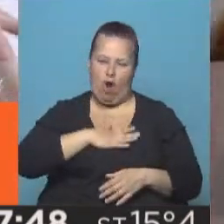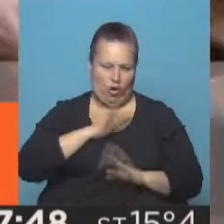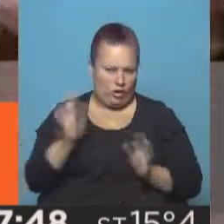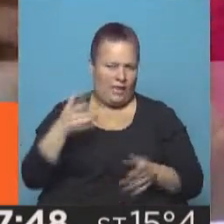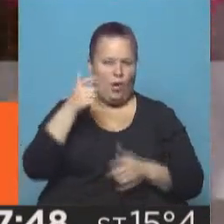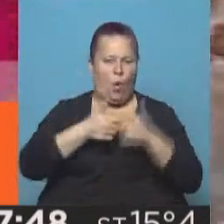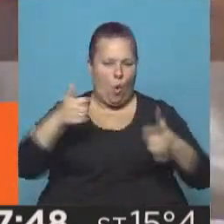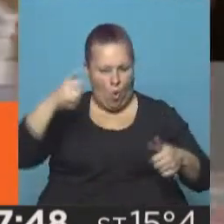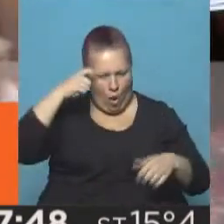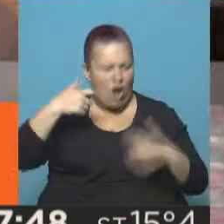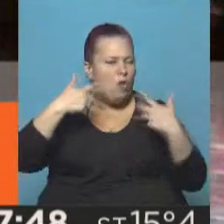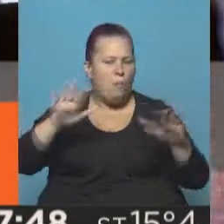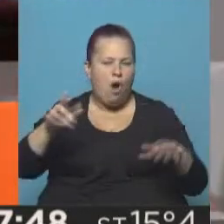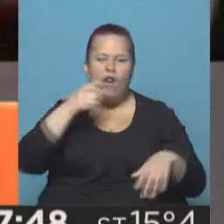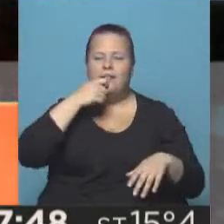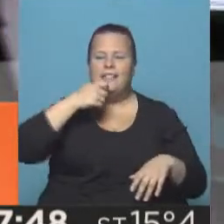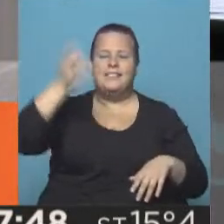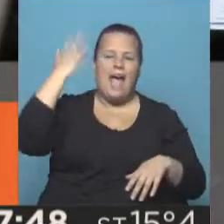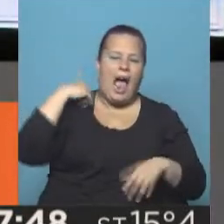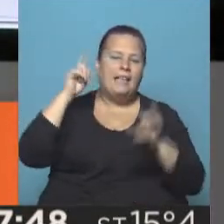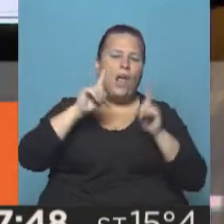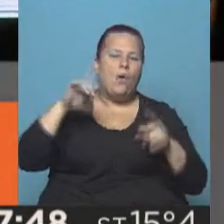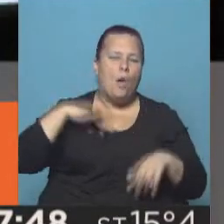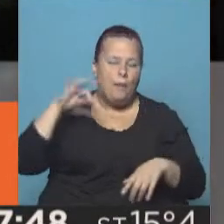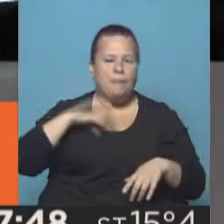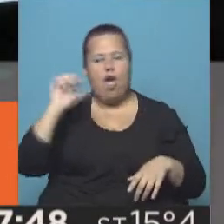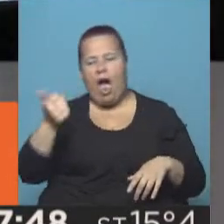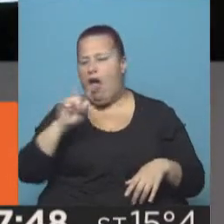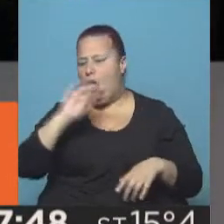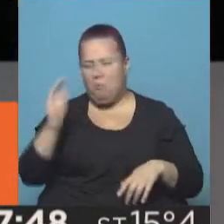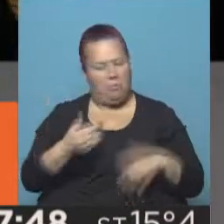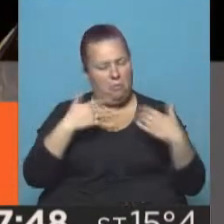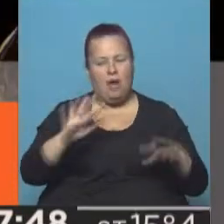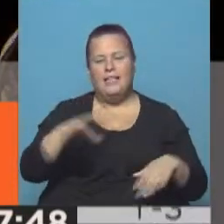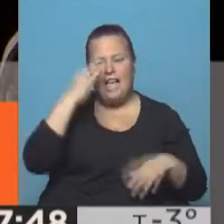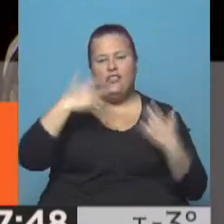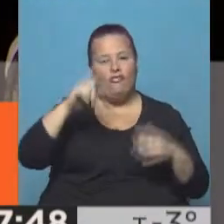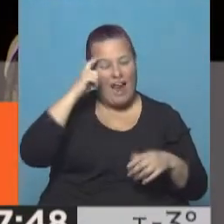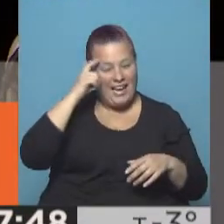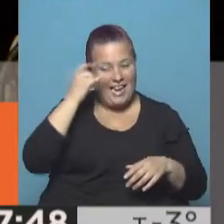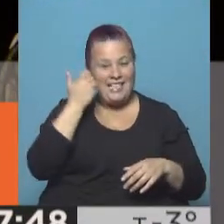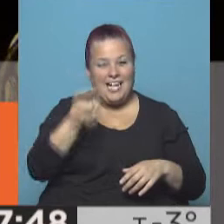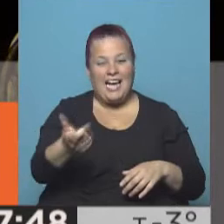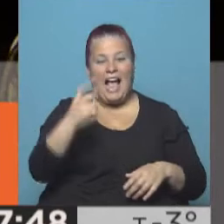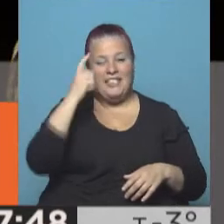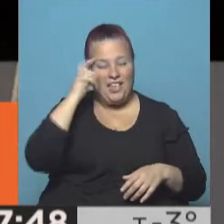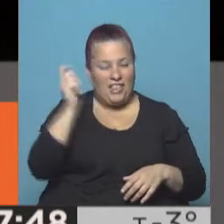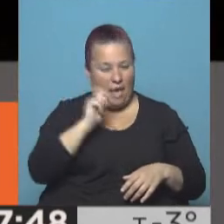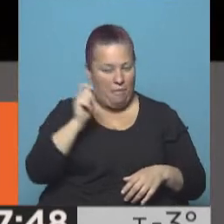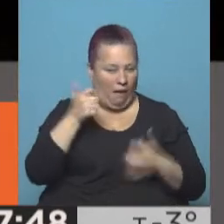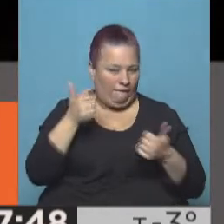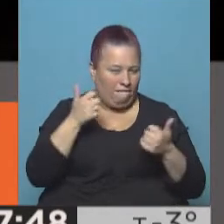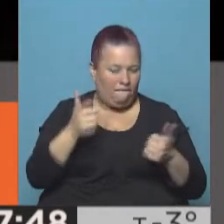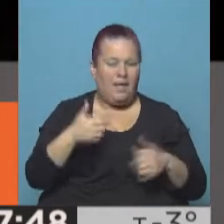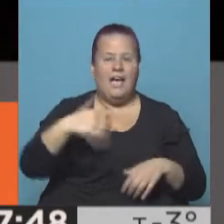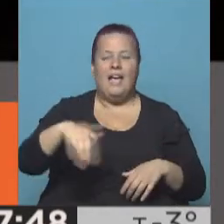al jurado, más allá de si en su momento alguna de las nominaciones las ganamos. La obra se estrenó en enero, ya vamos casi 10 meses de éxito